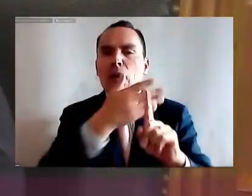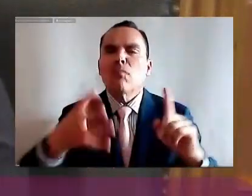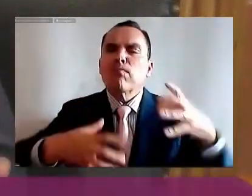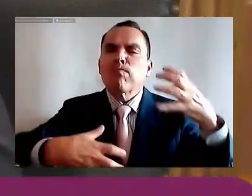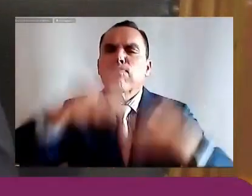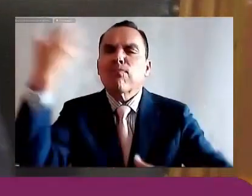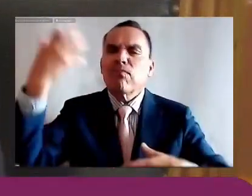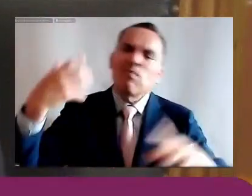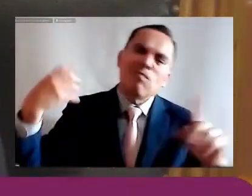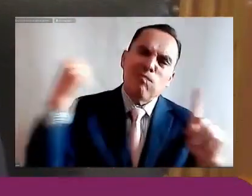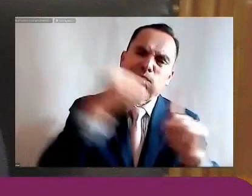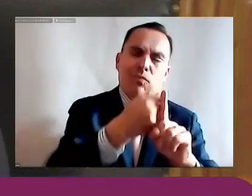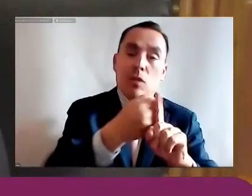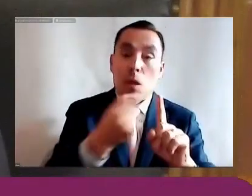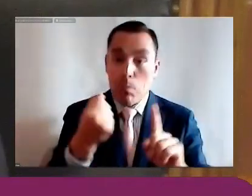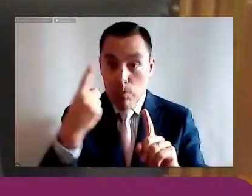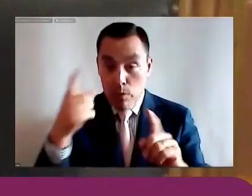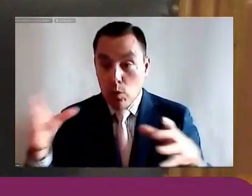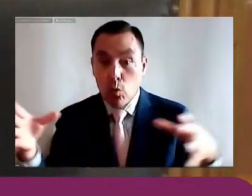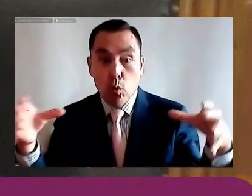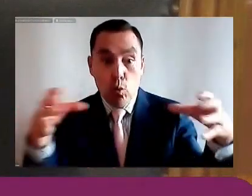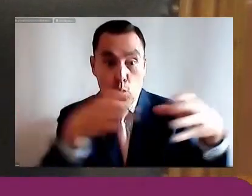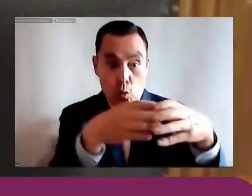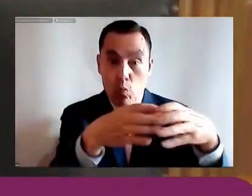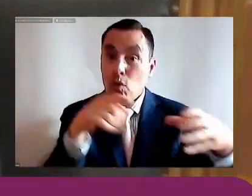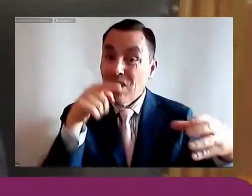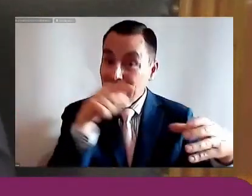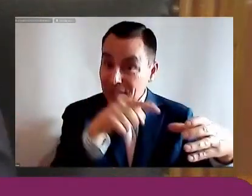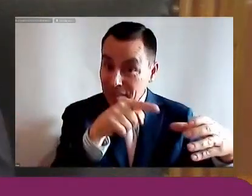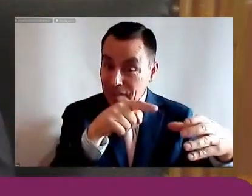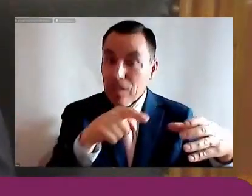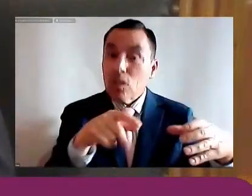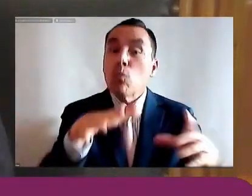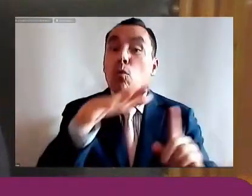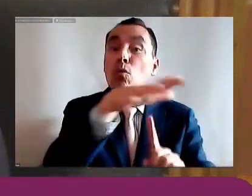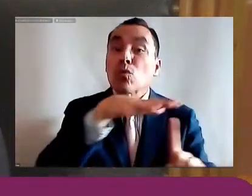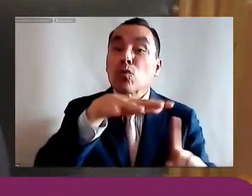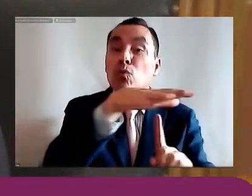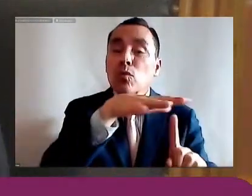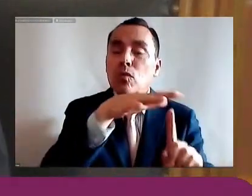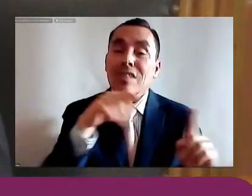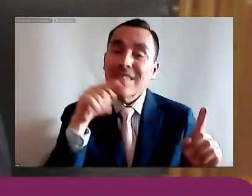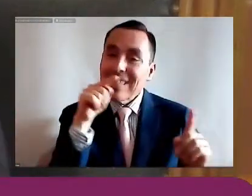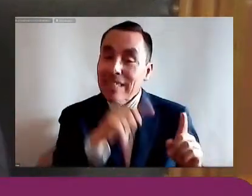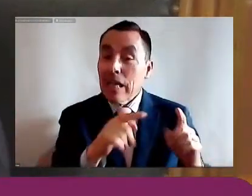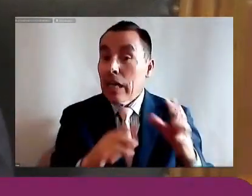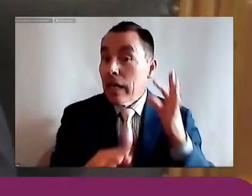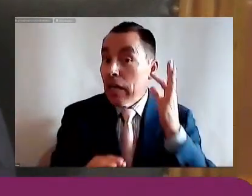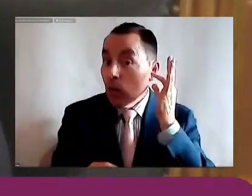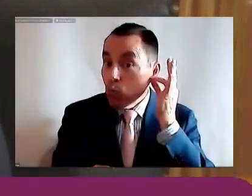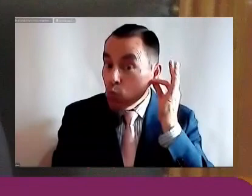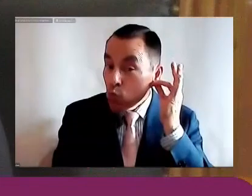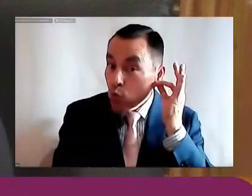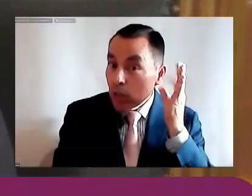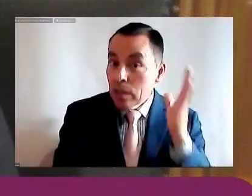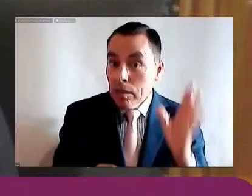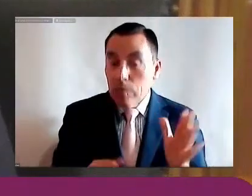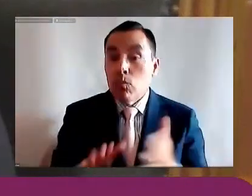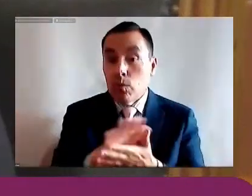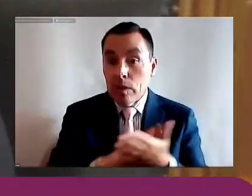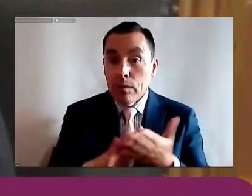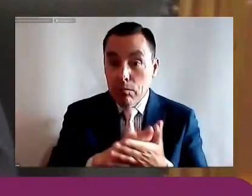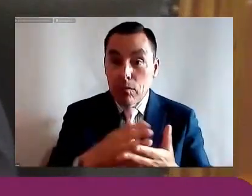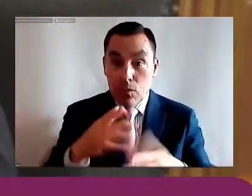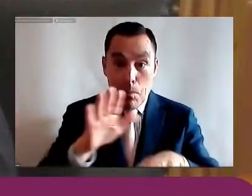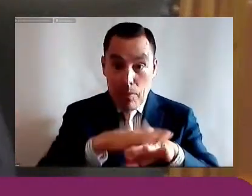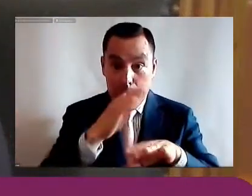reiterativa. En un primer grupo de casos, situaciones, se ha planteado en que la mujer procede a desheredar a través de un testamento al